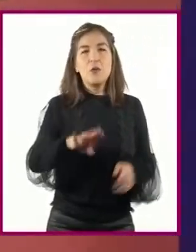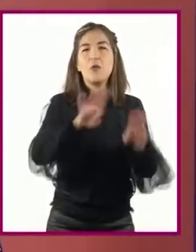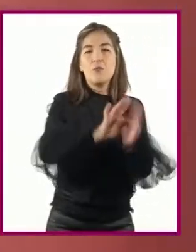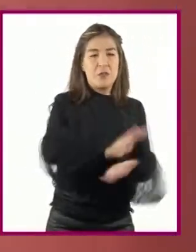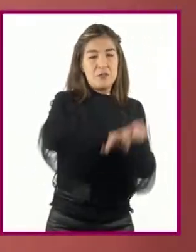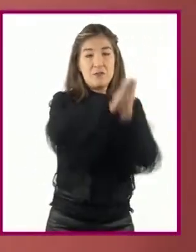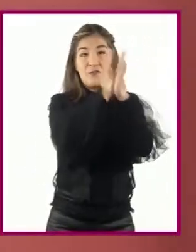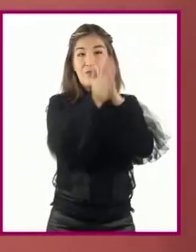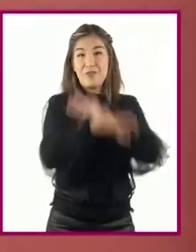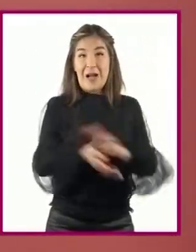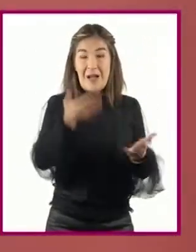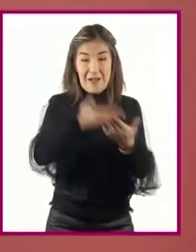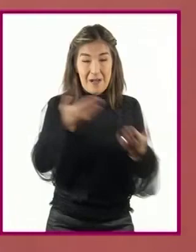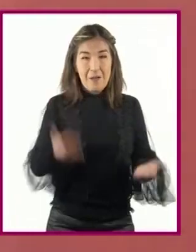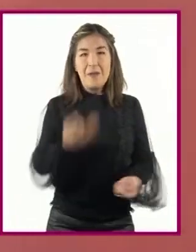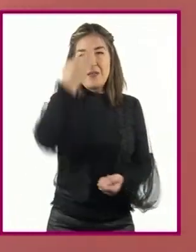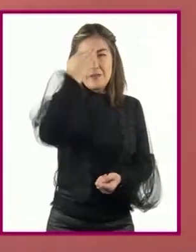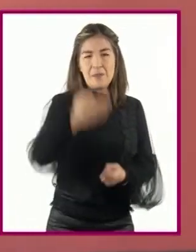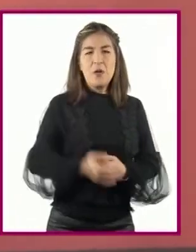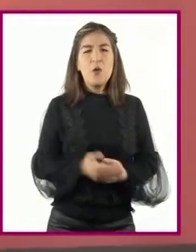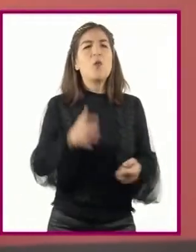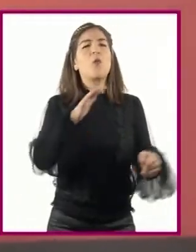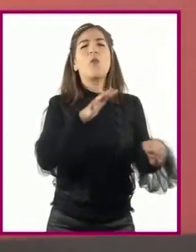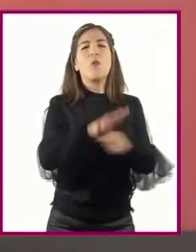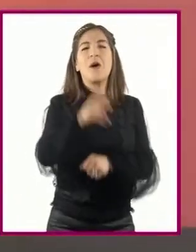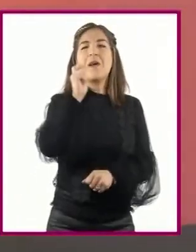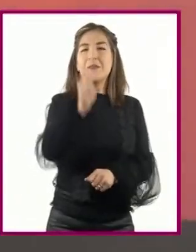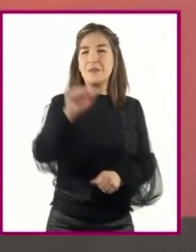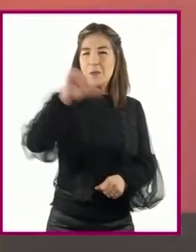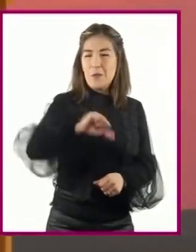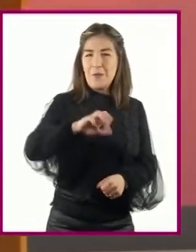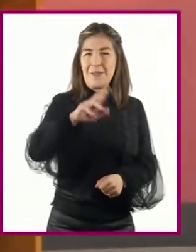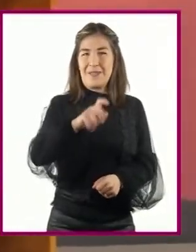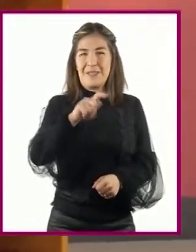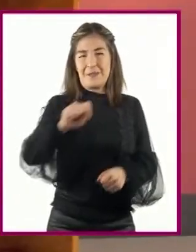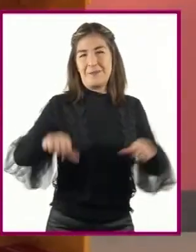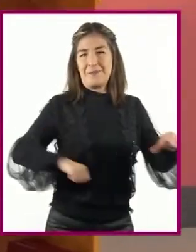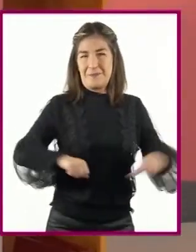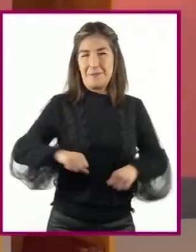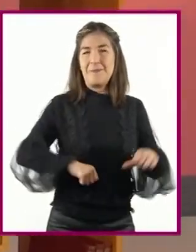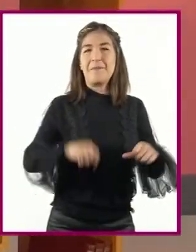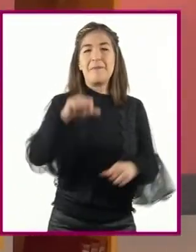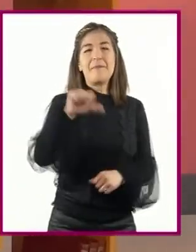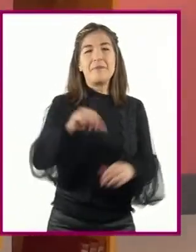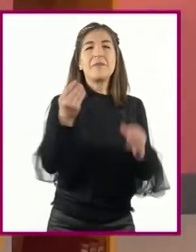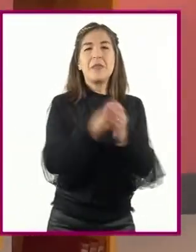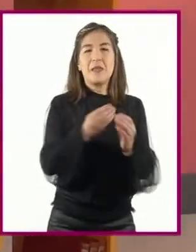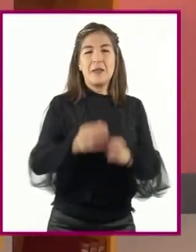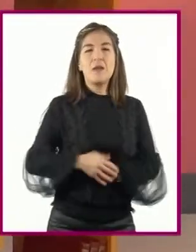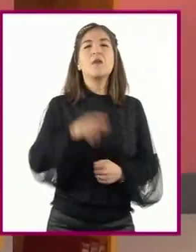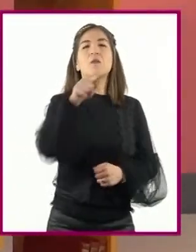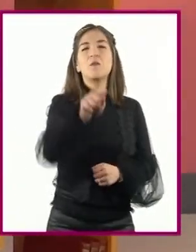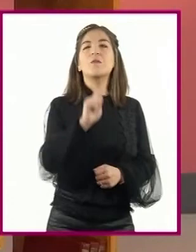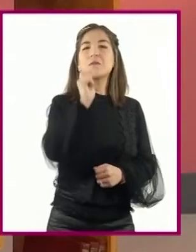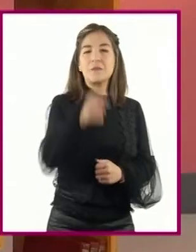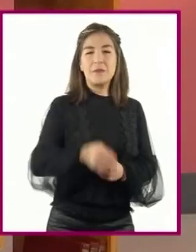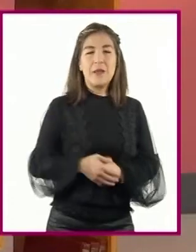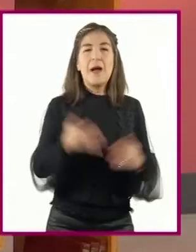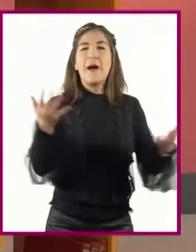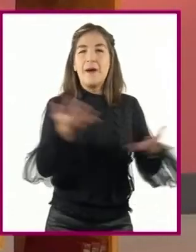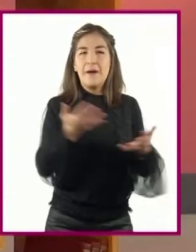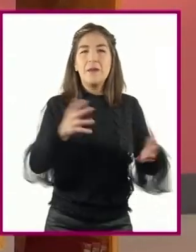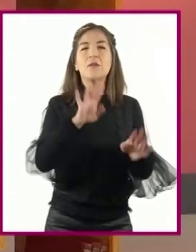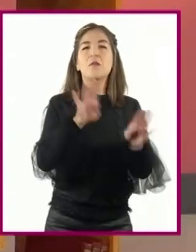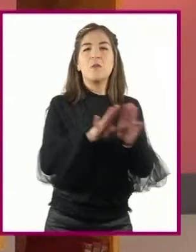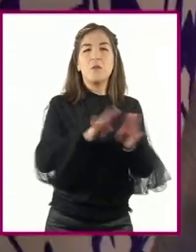nuestra actualidad, veamos cuál será nuestro reto de esta sesión. Su reto consistirá en elaborar